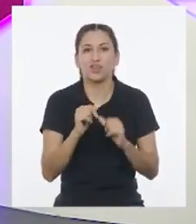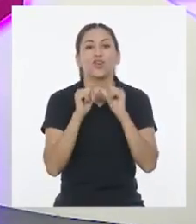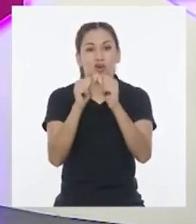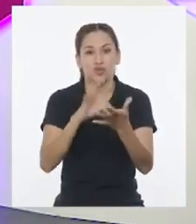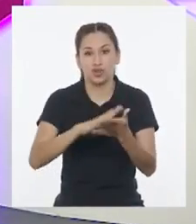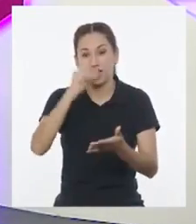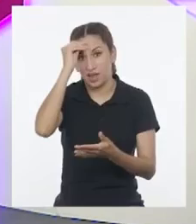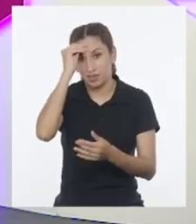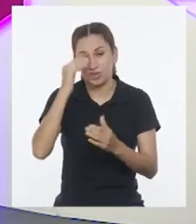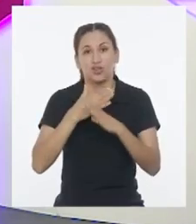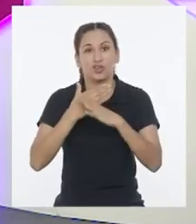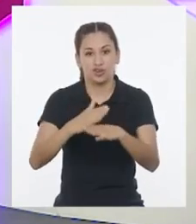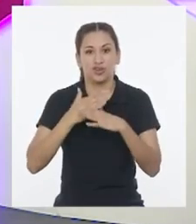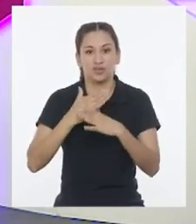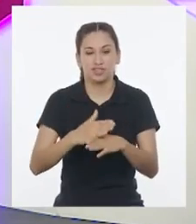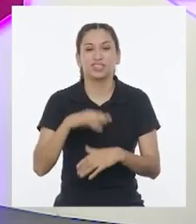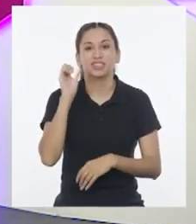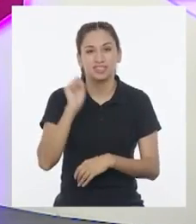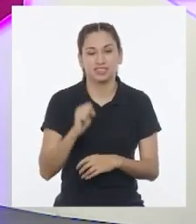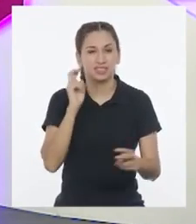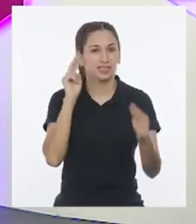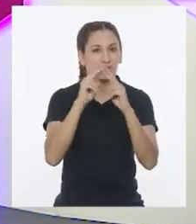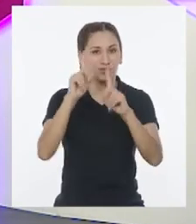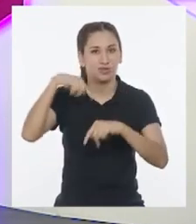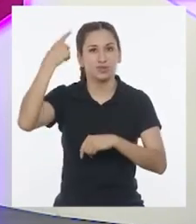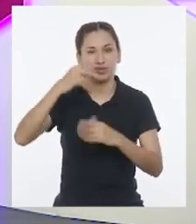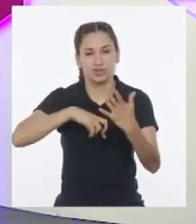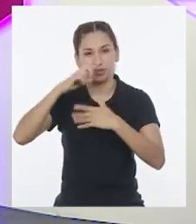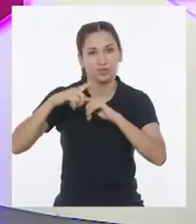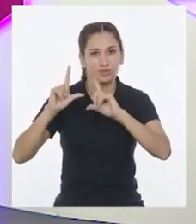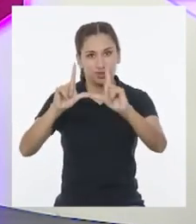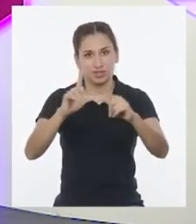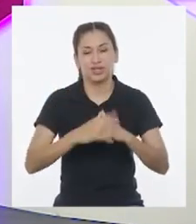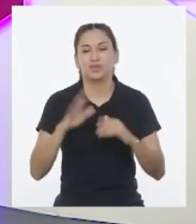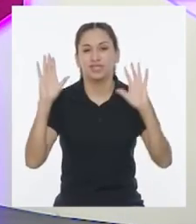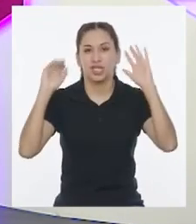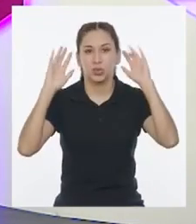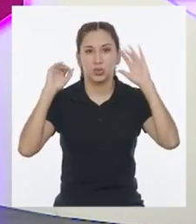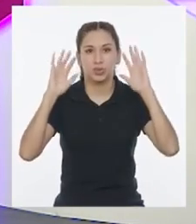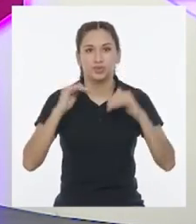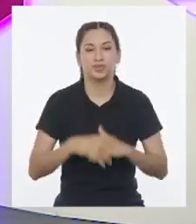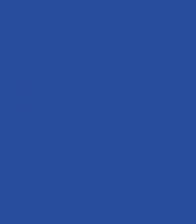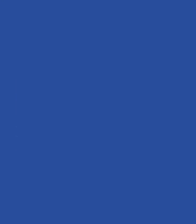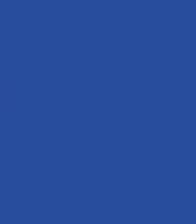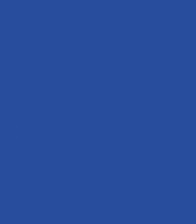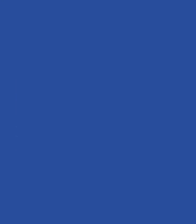sigamos aprendiendo y compartiendo. Sí, nos vemos en el próximo programa. ¡Chao!